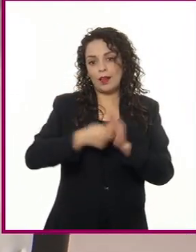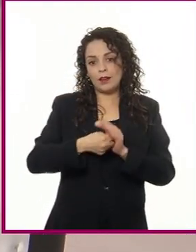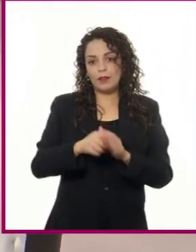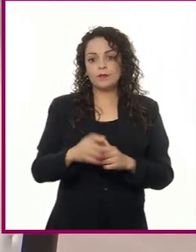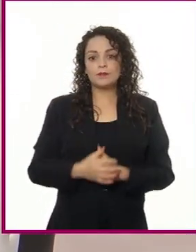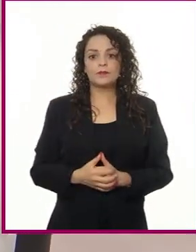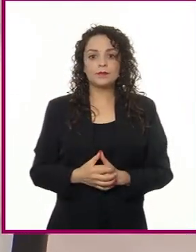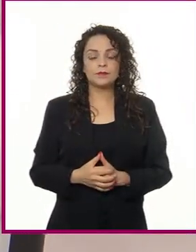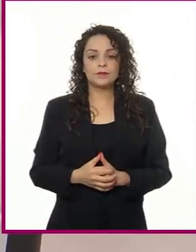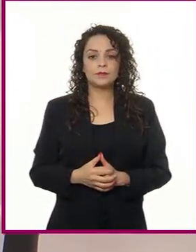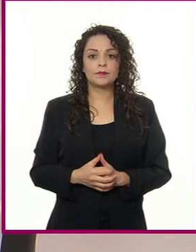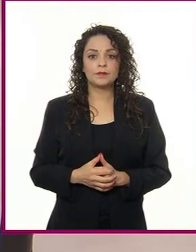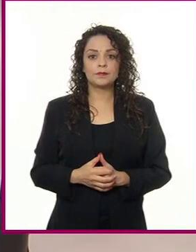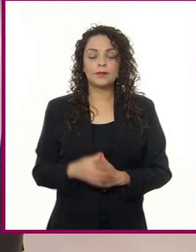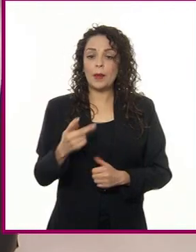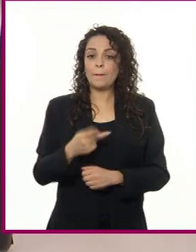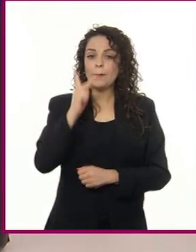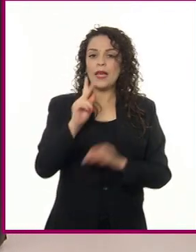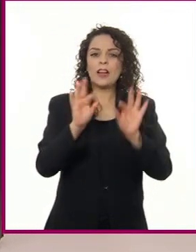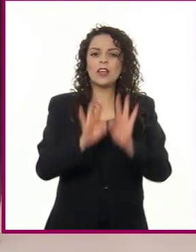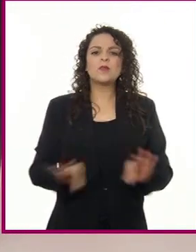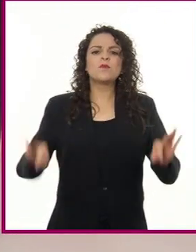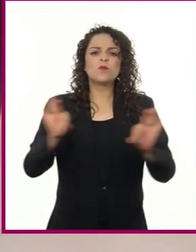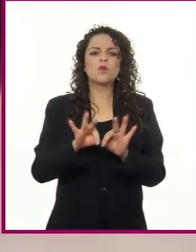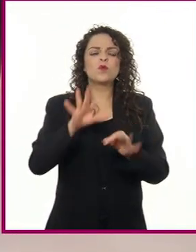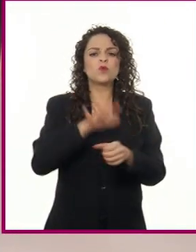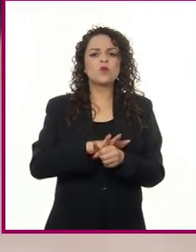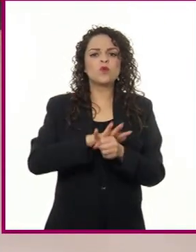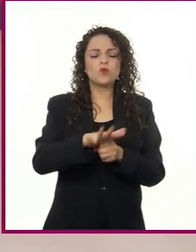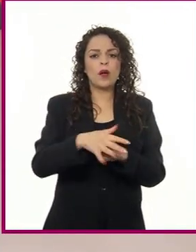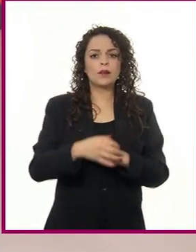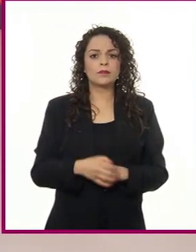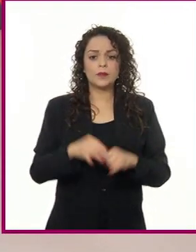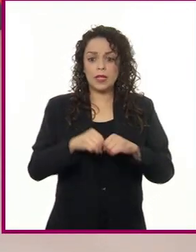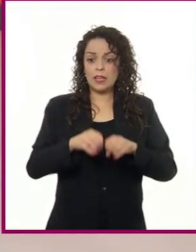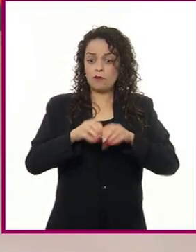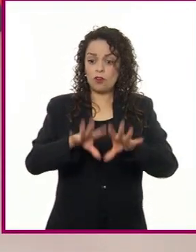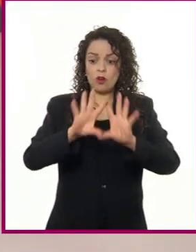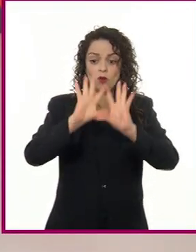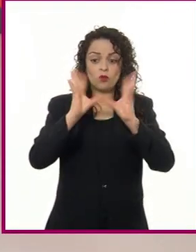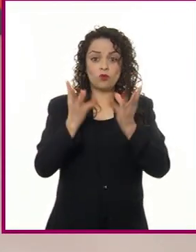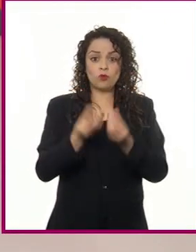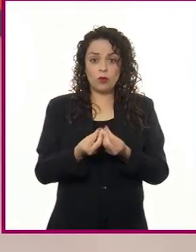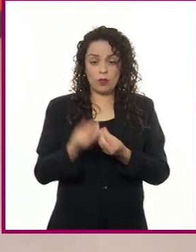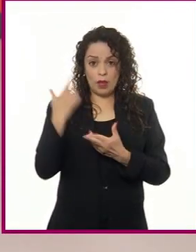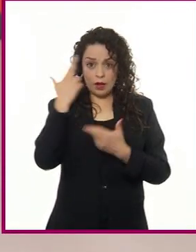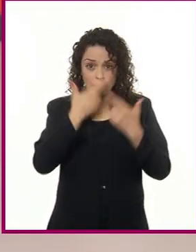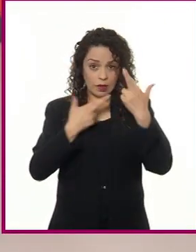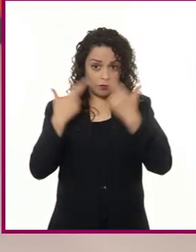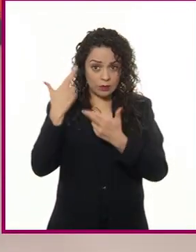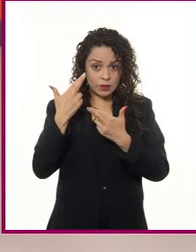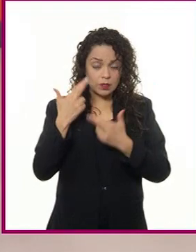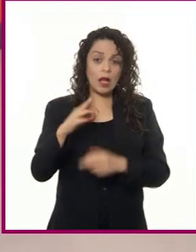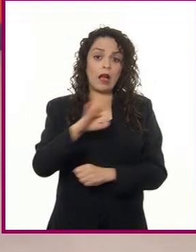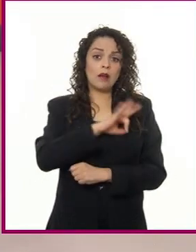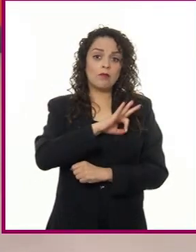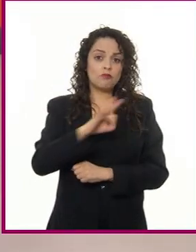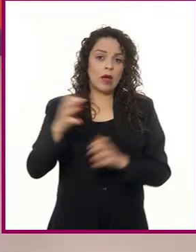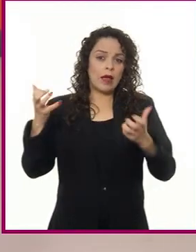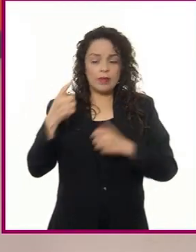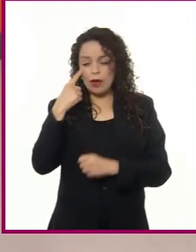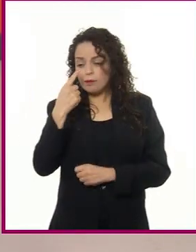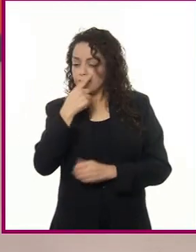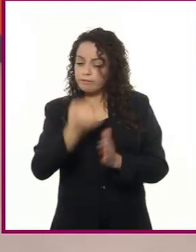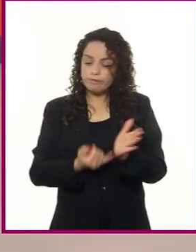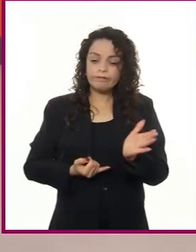es, pero lo importante es que con toda la información que revisamos, ya podemos tomar la decisión de